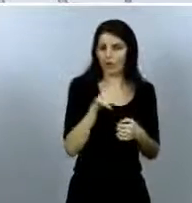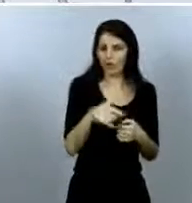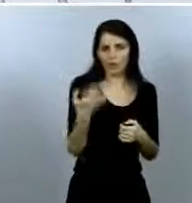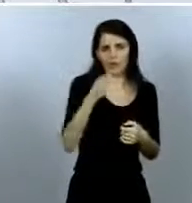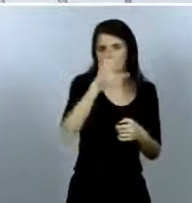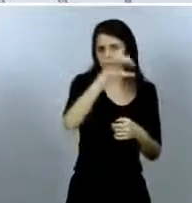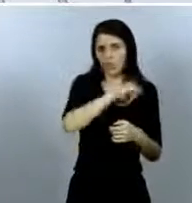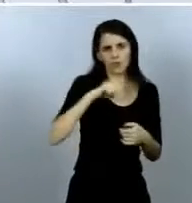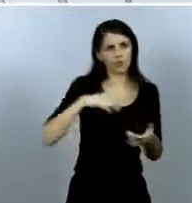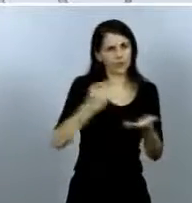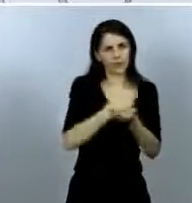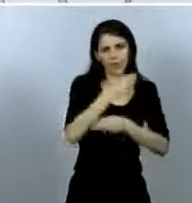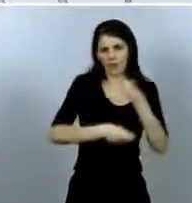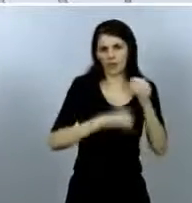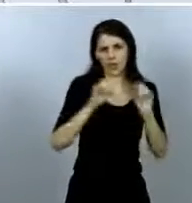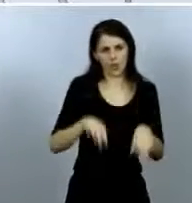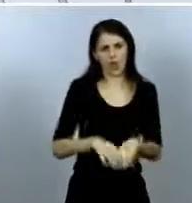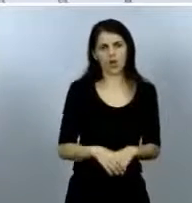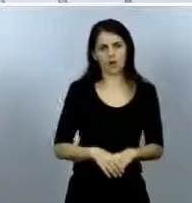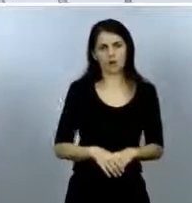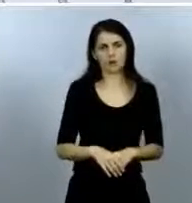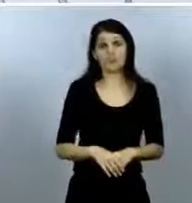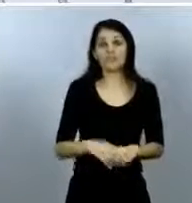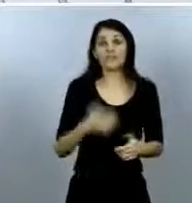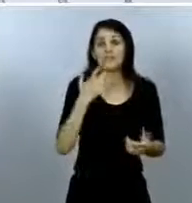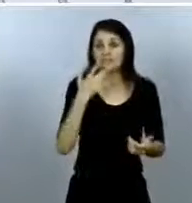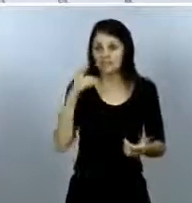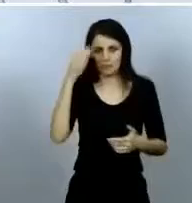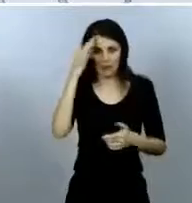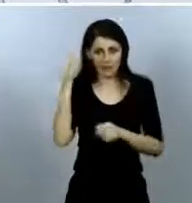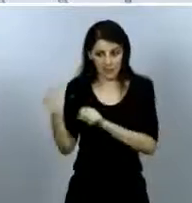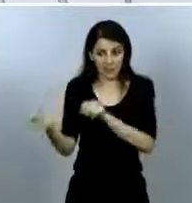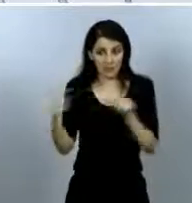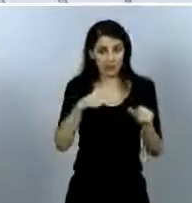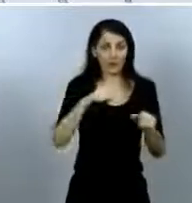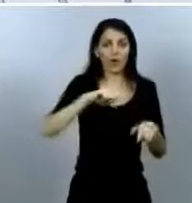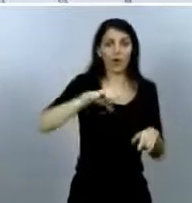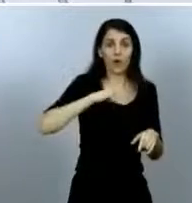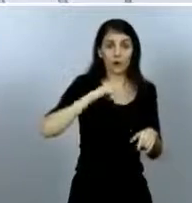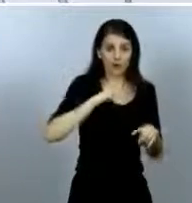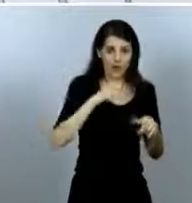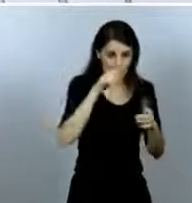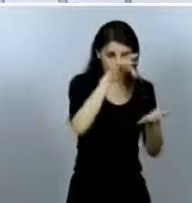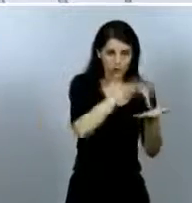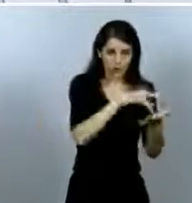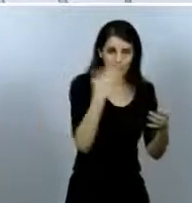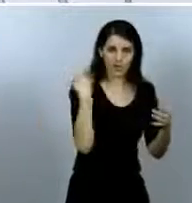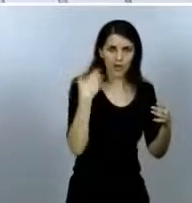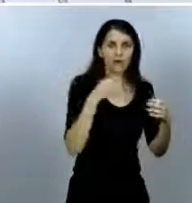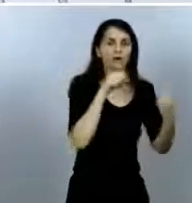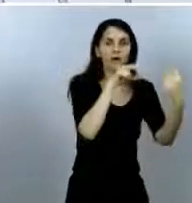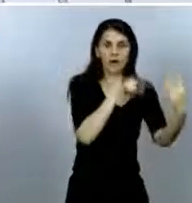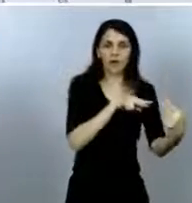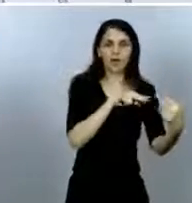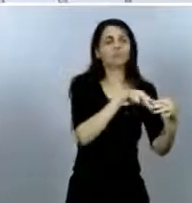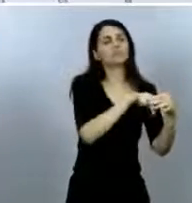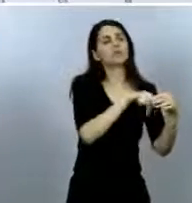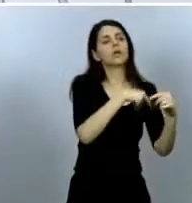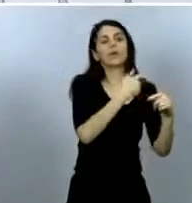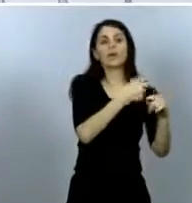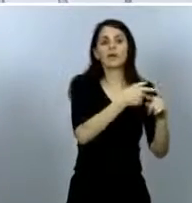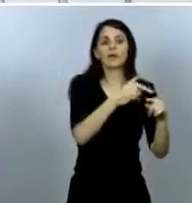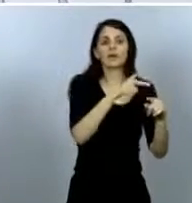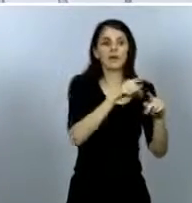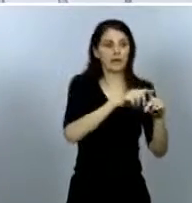y si posteriormente esa persona hospitalizada es ingresada en la uci que no hay que volver a la ficha y anotar la